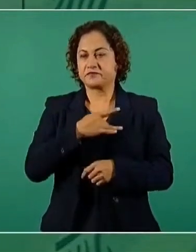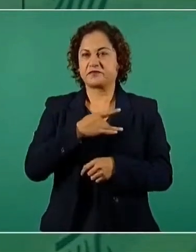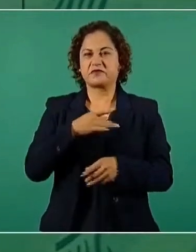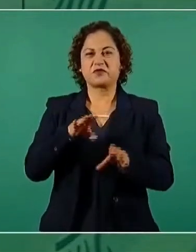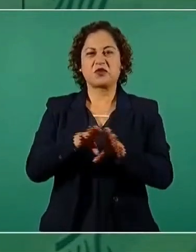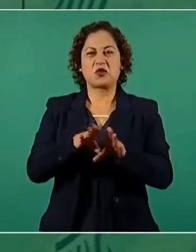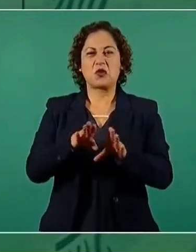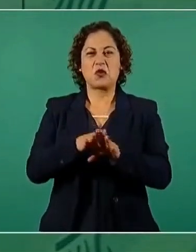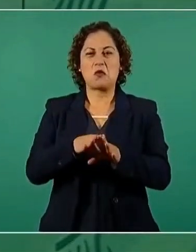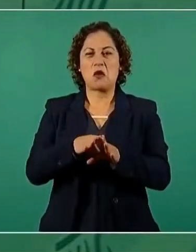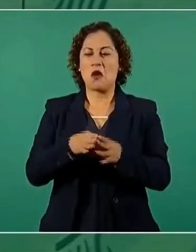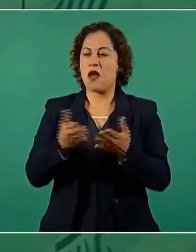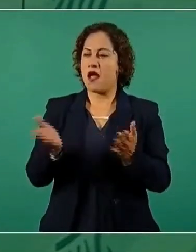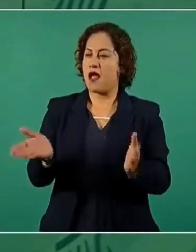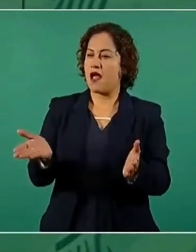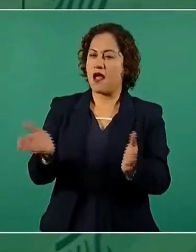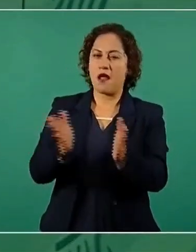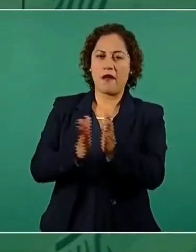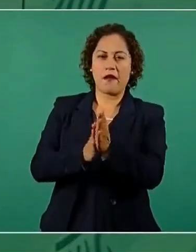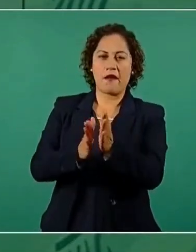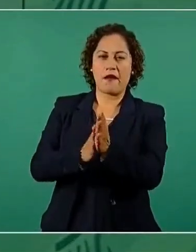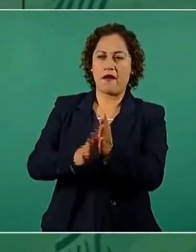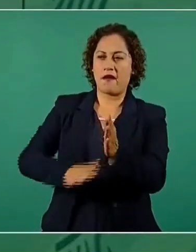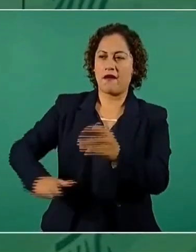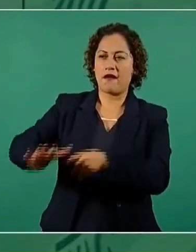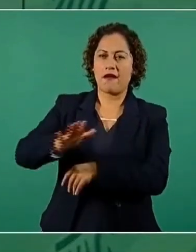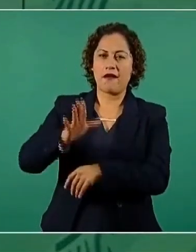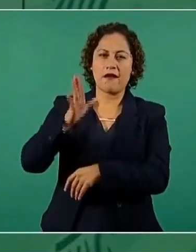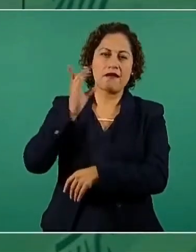a los legisladores,